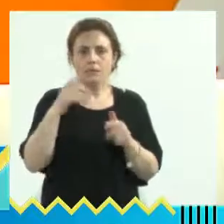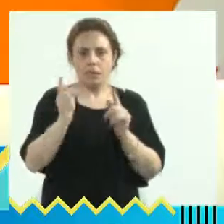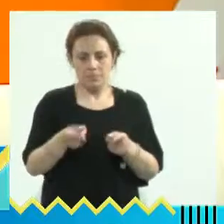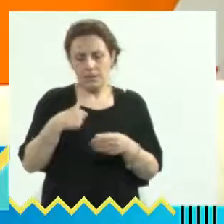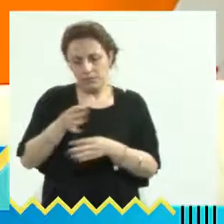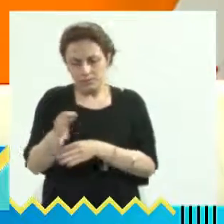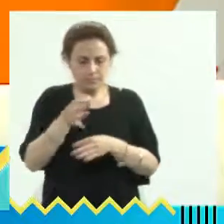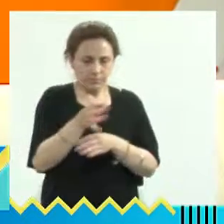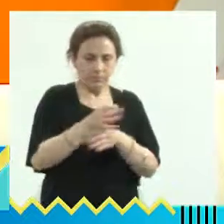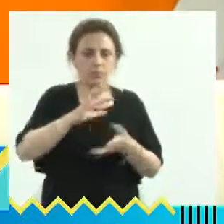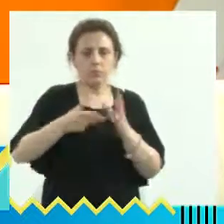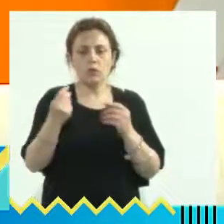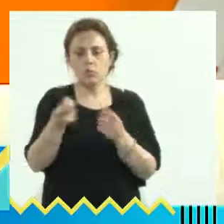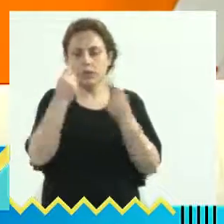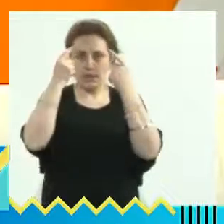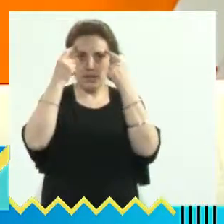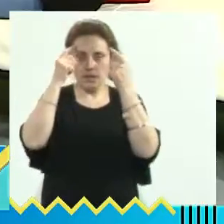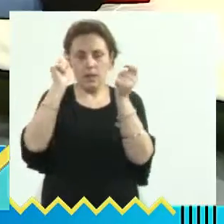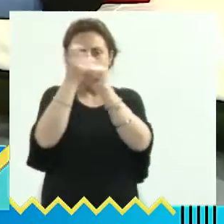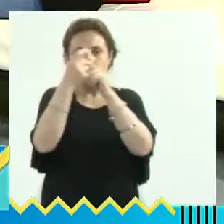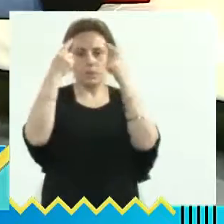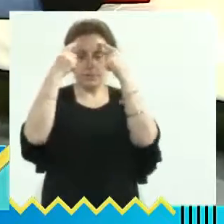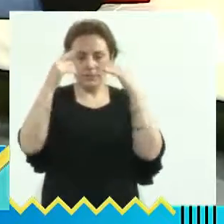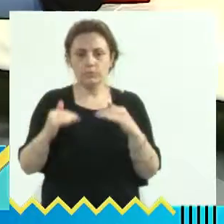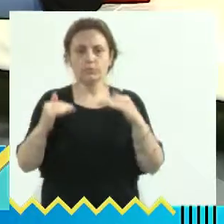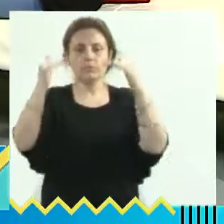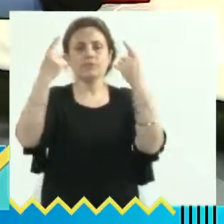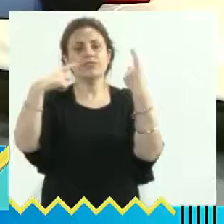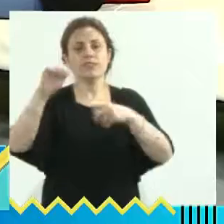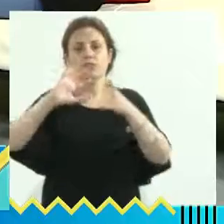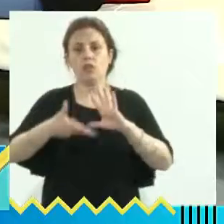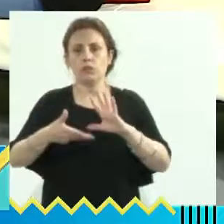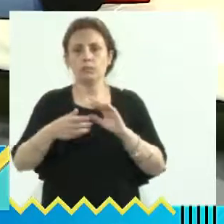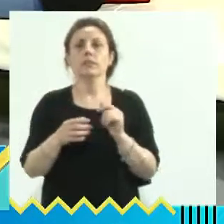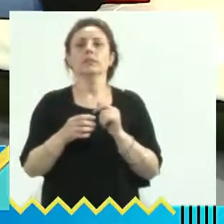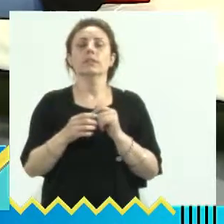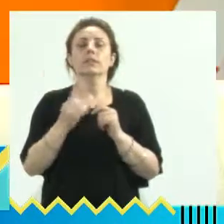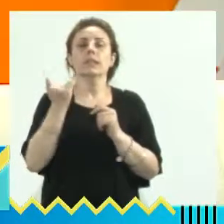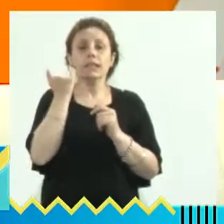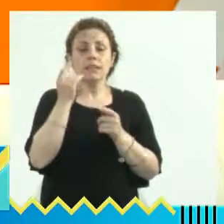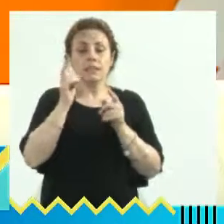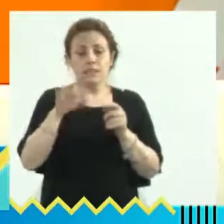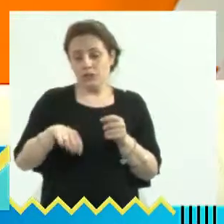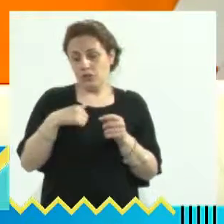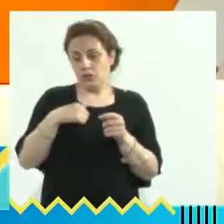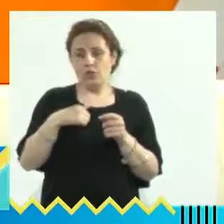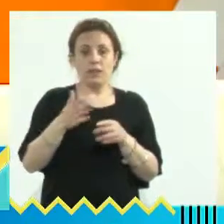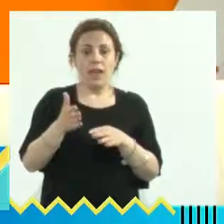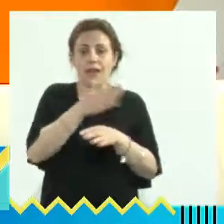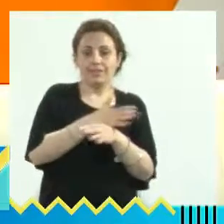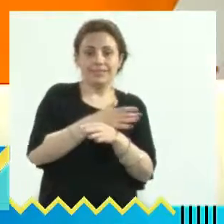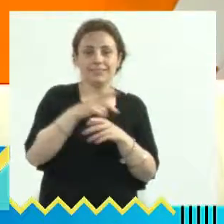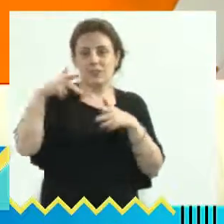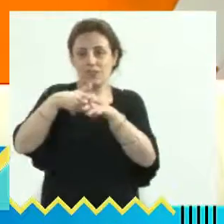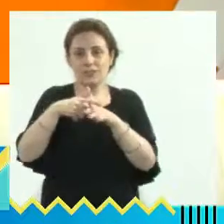nueva generación que son nuestros hijos. Y recién les comentaba fuera del corte,